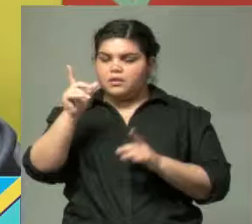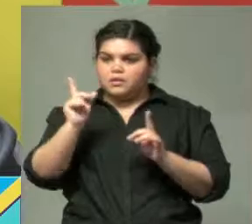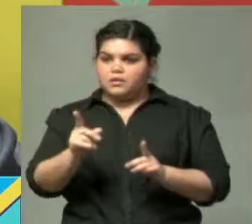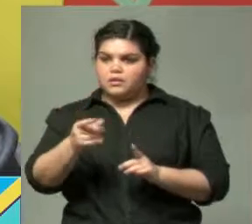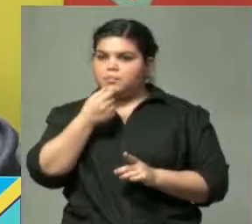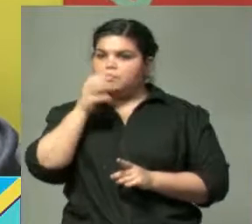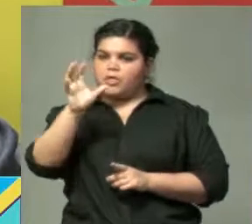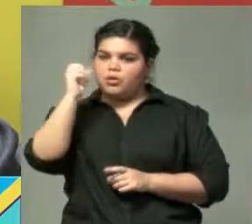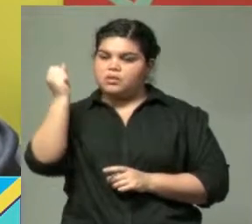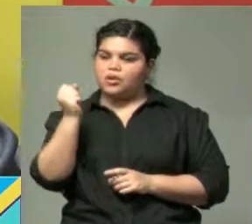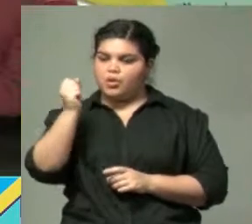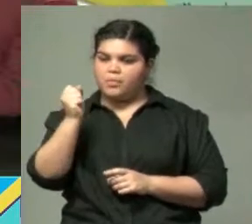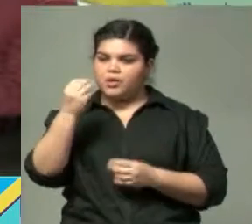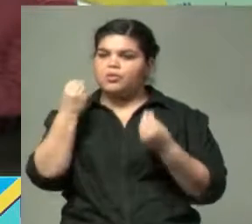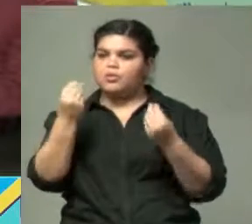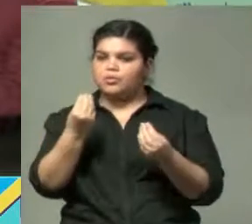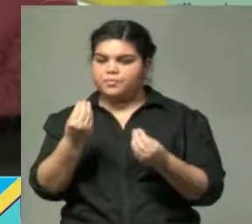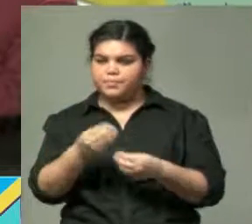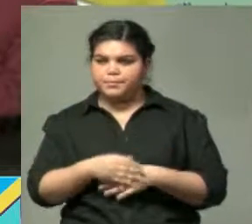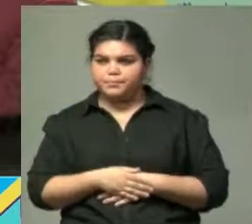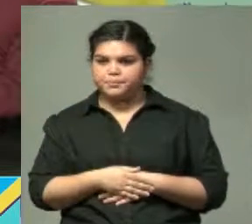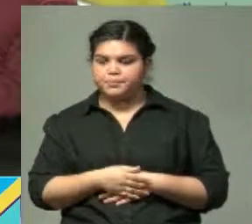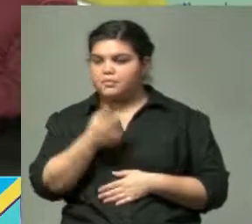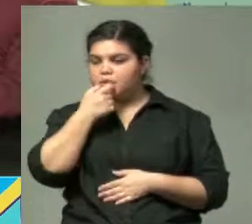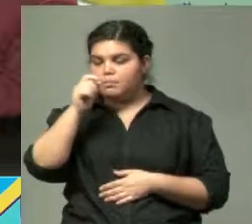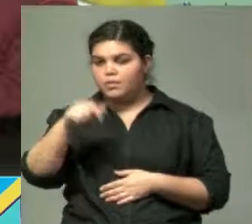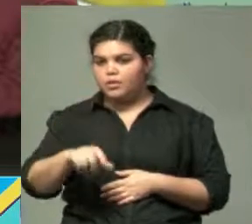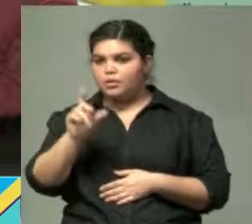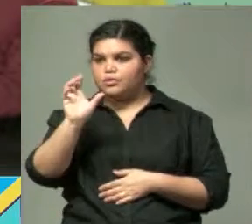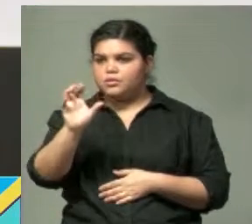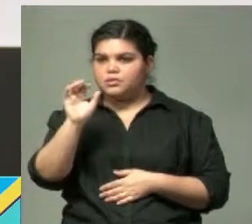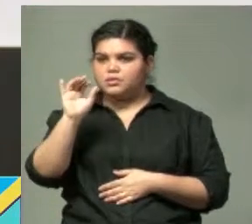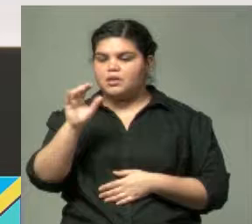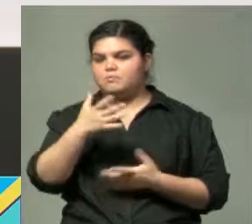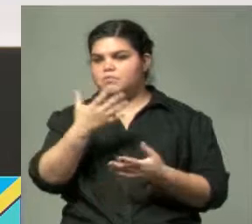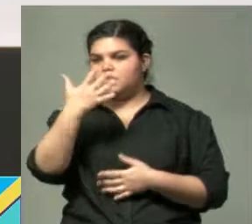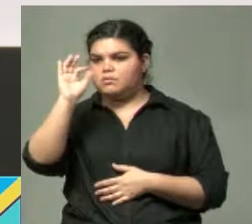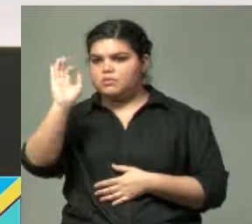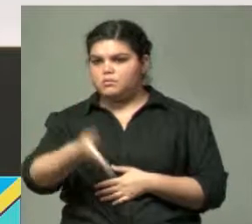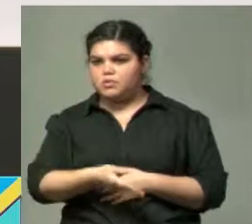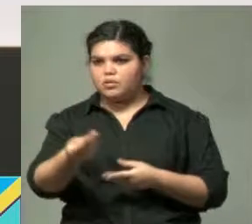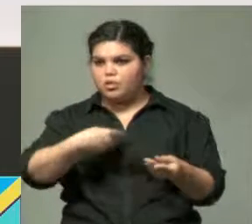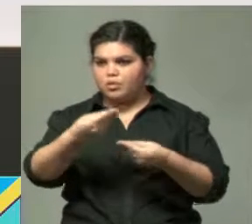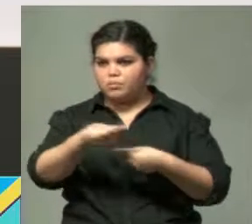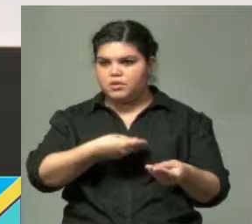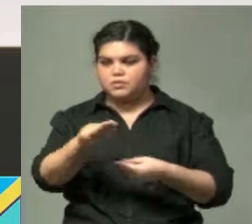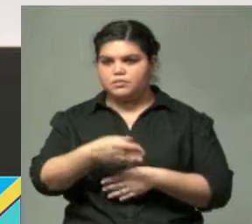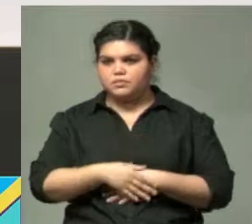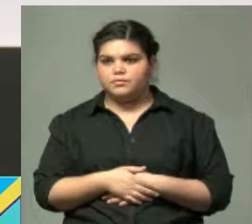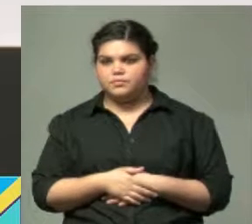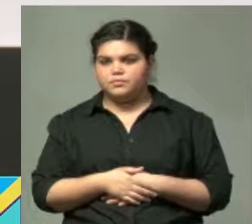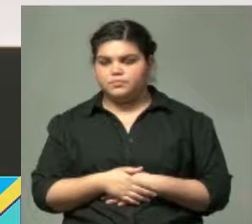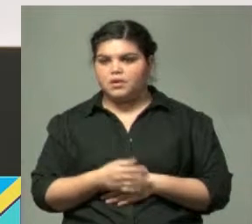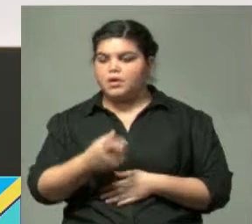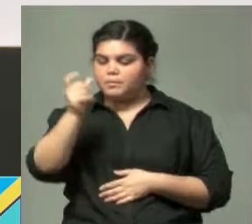provincia económico. La provincia de Mendoza, un poquito menos del 50% es comercio. Sí.